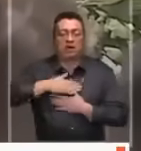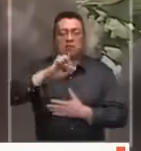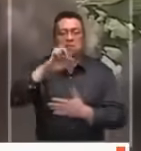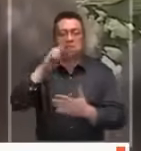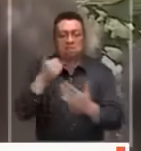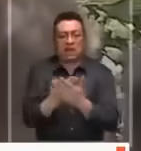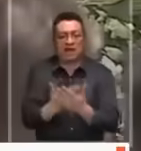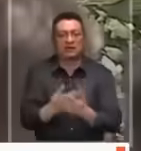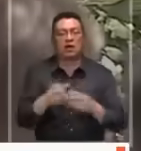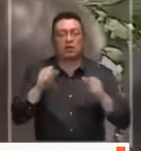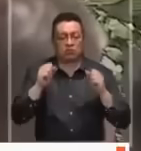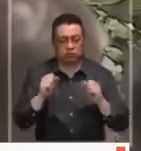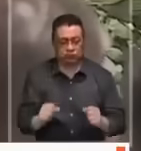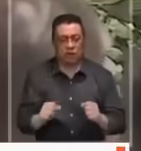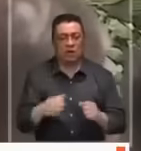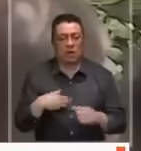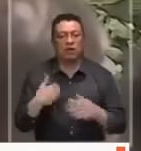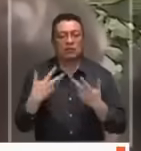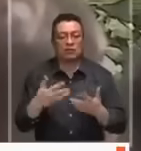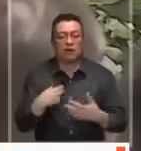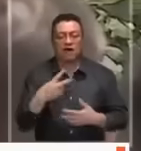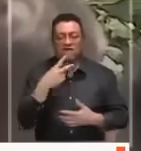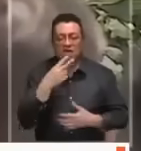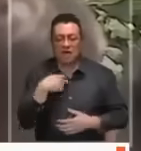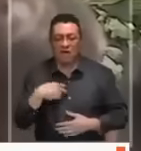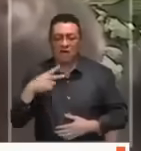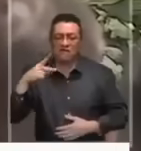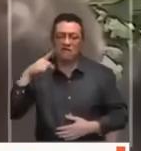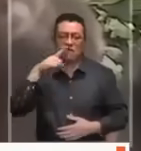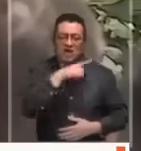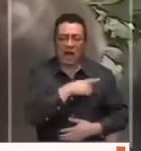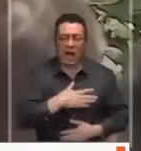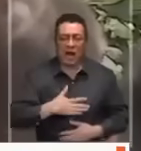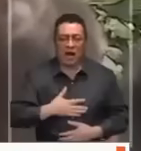llegar de mi vida al final.